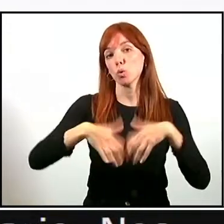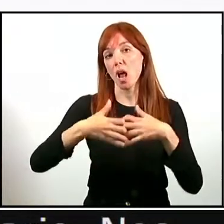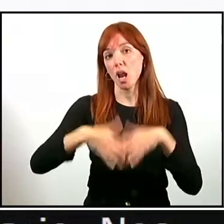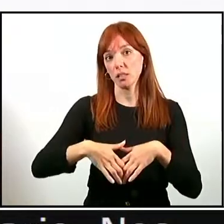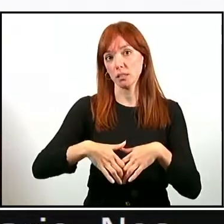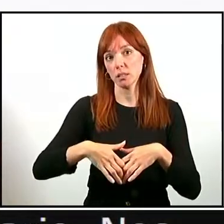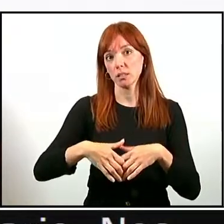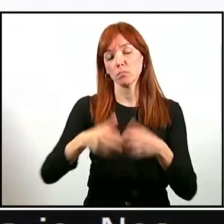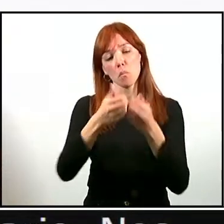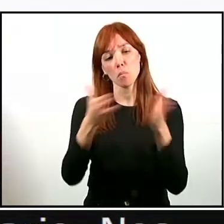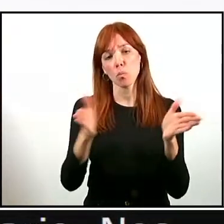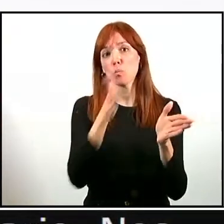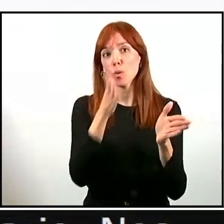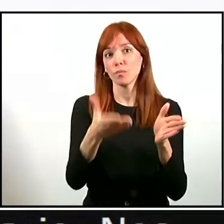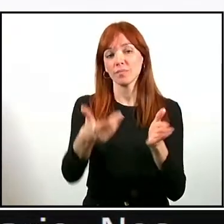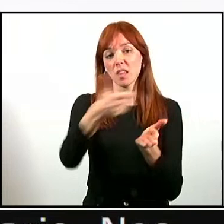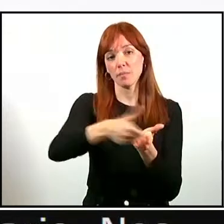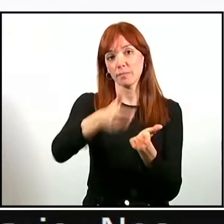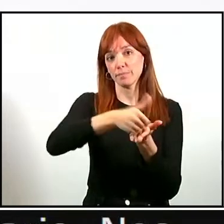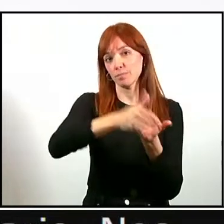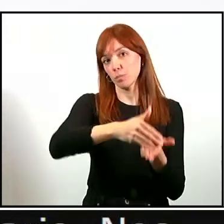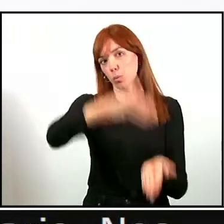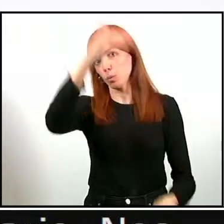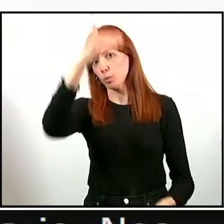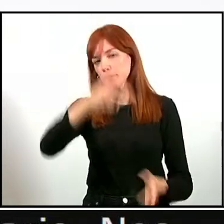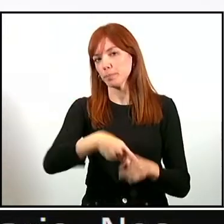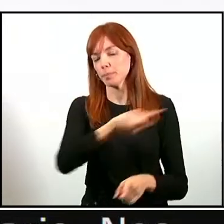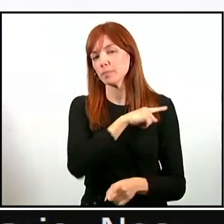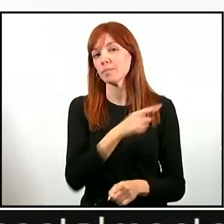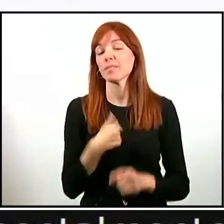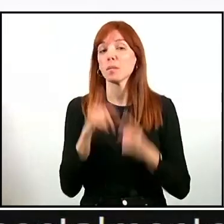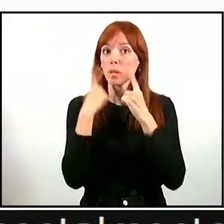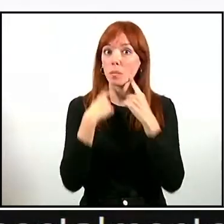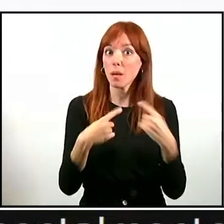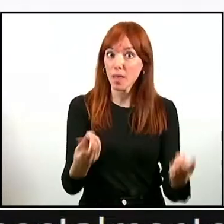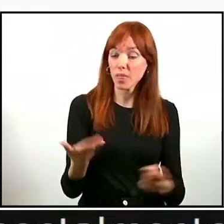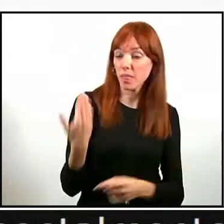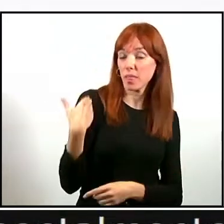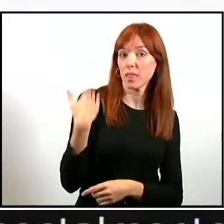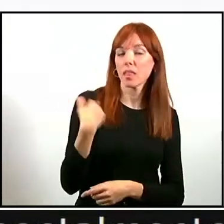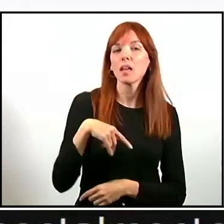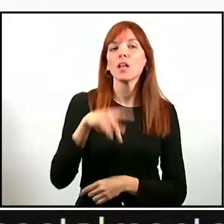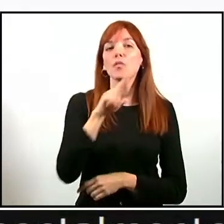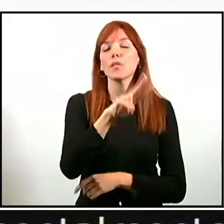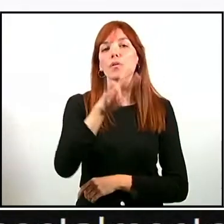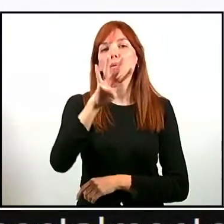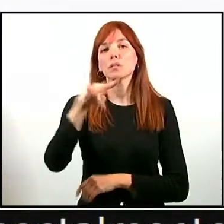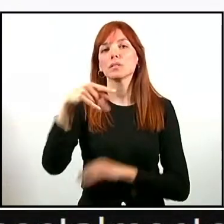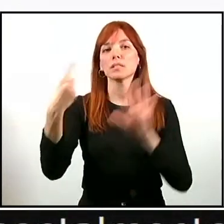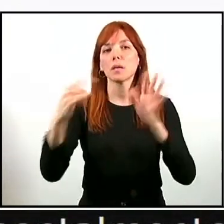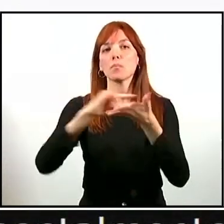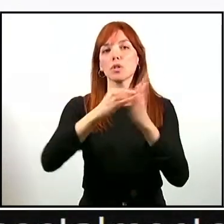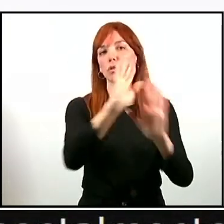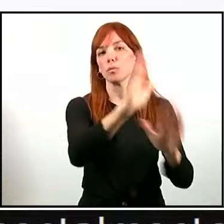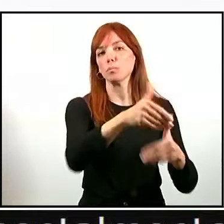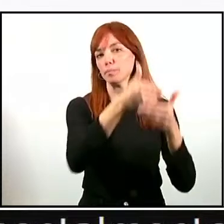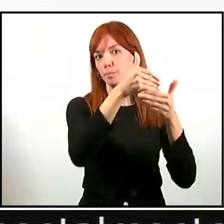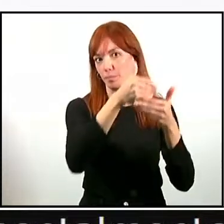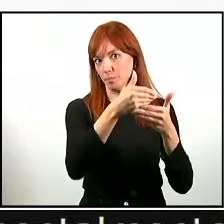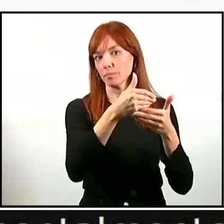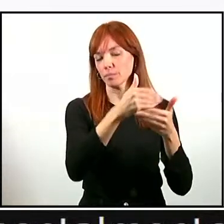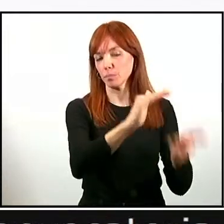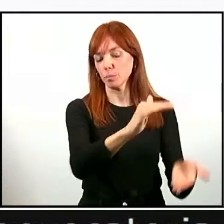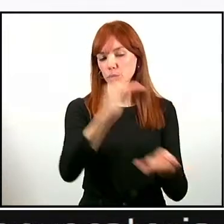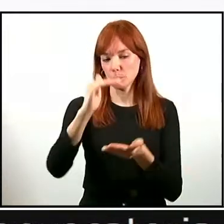porque hay mucha demanda. Ya os digo que en la primera convocatoria fueron 246 los proyectos que se presentaron, que se